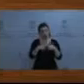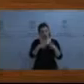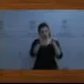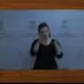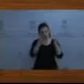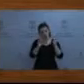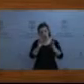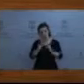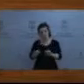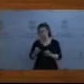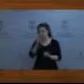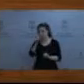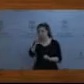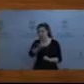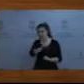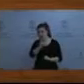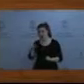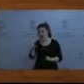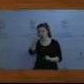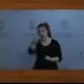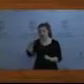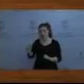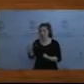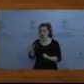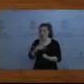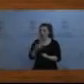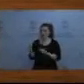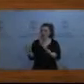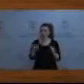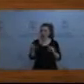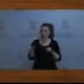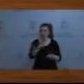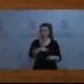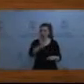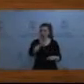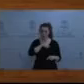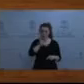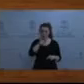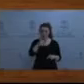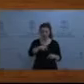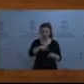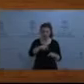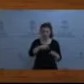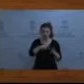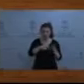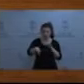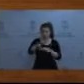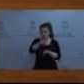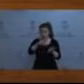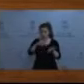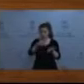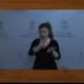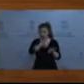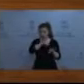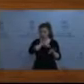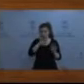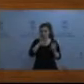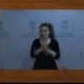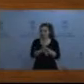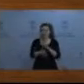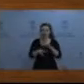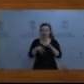que esta semana hayan llegado refugiados a España, hayan llegado personas para ser reubicadas en España, y es el mismo mecanismo que va a